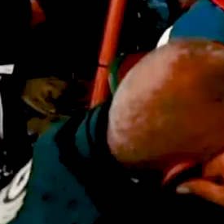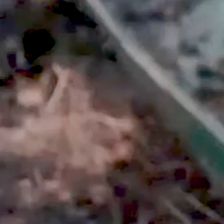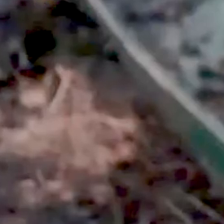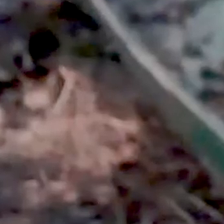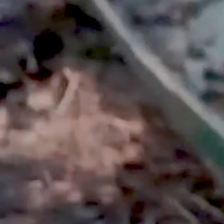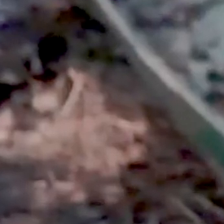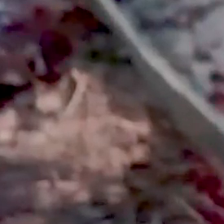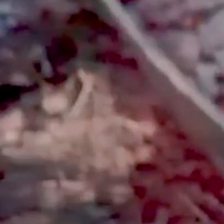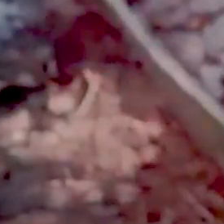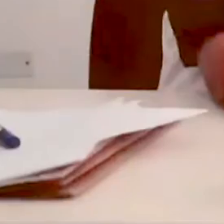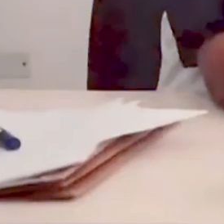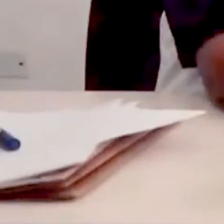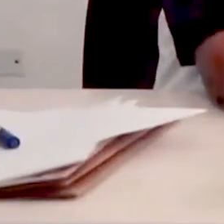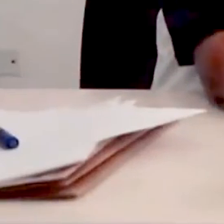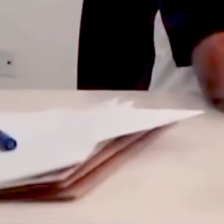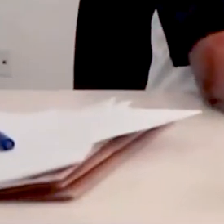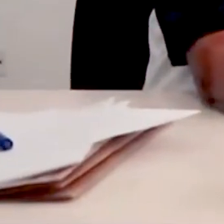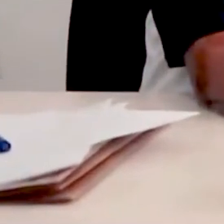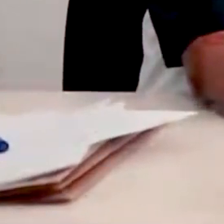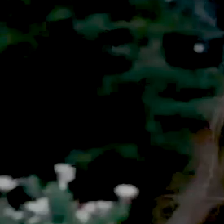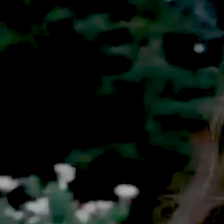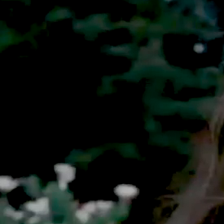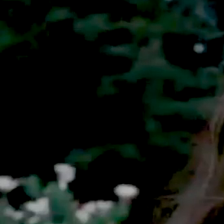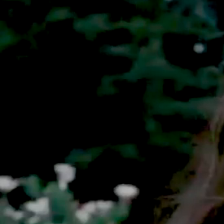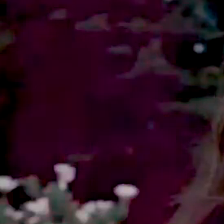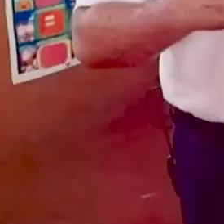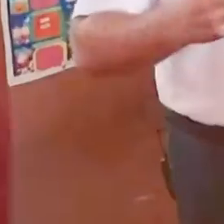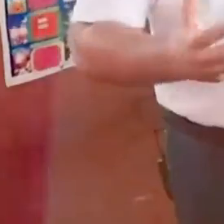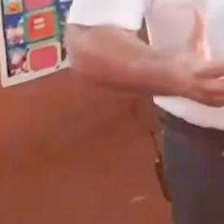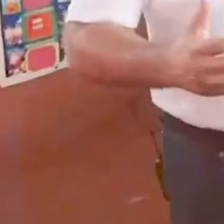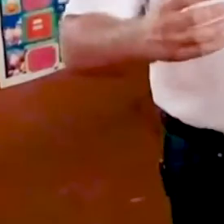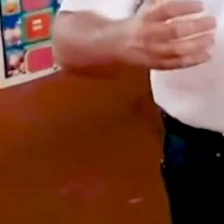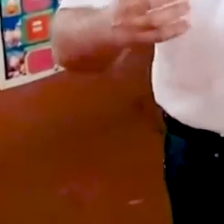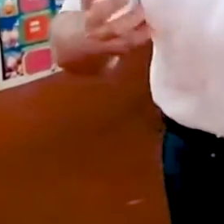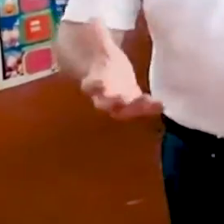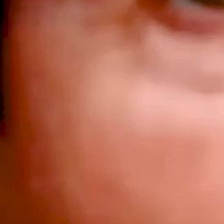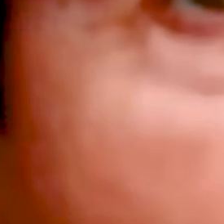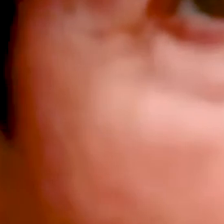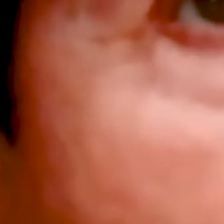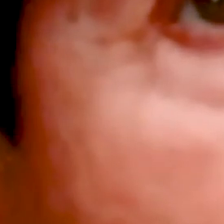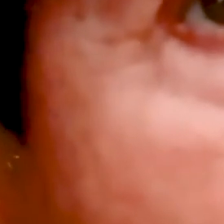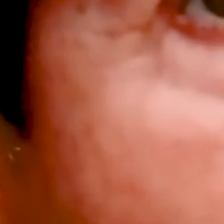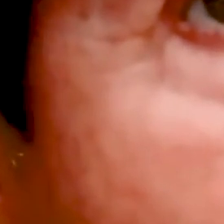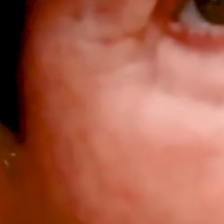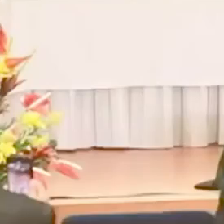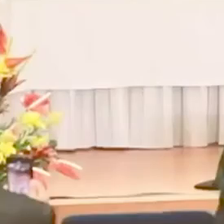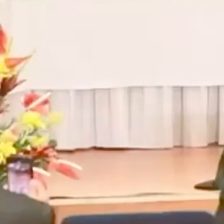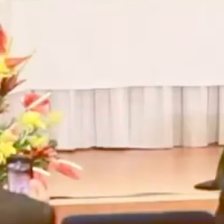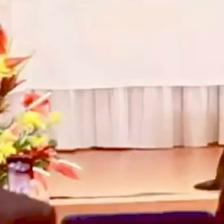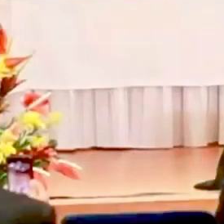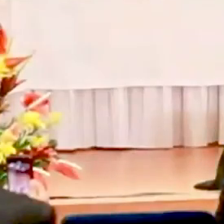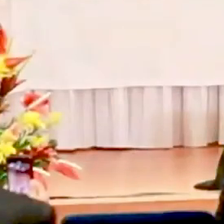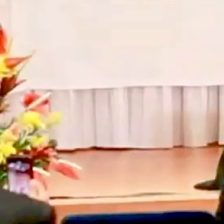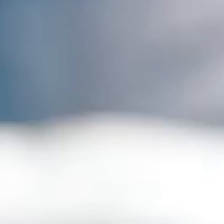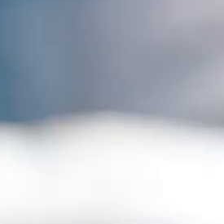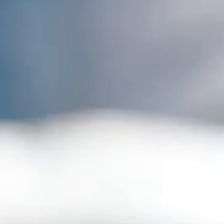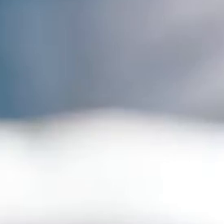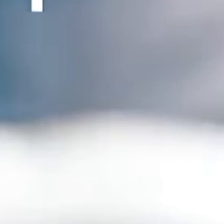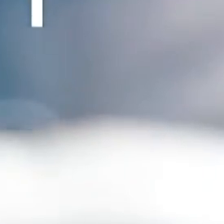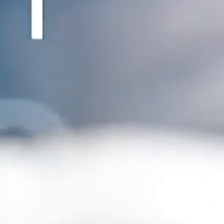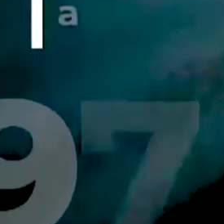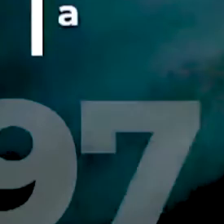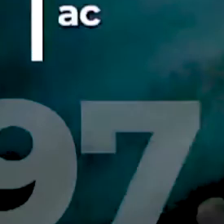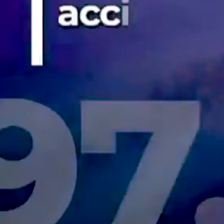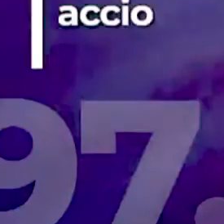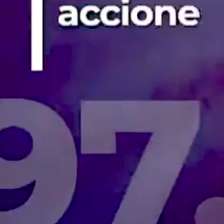buscando anticiparse, evitar o mitigar la ocurrencia de hechos que afecten cualquier faceta de la administración pública. En